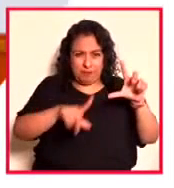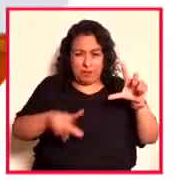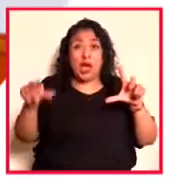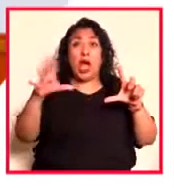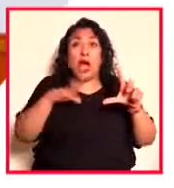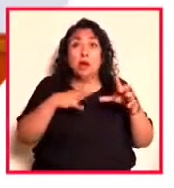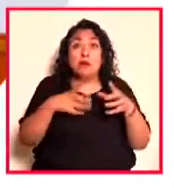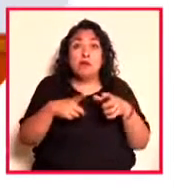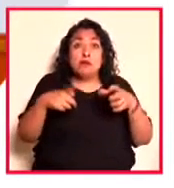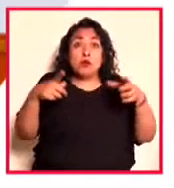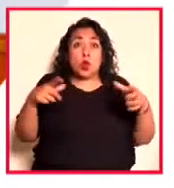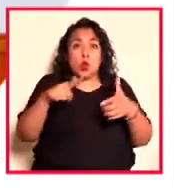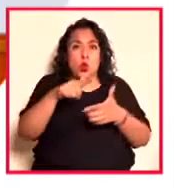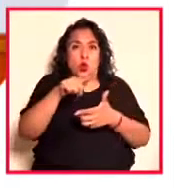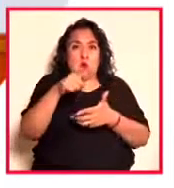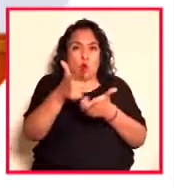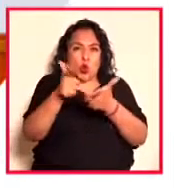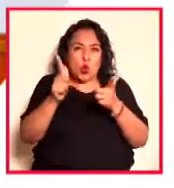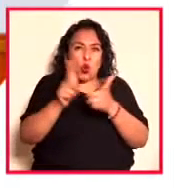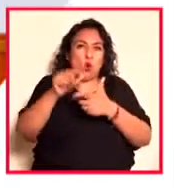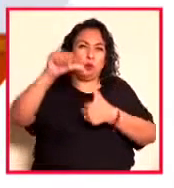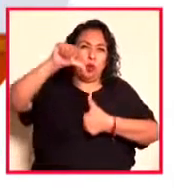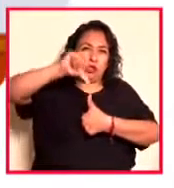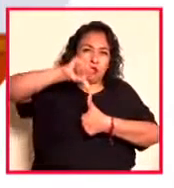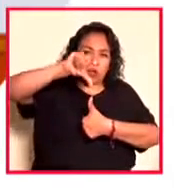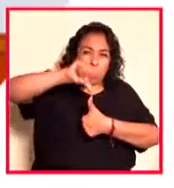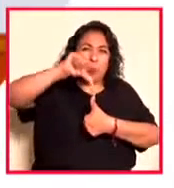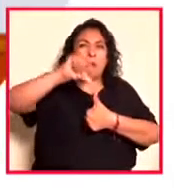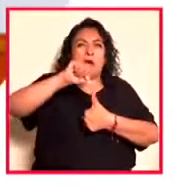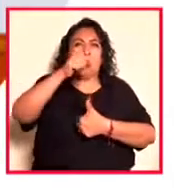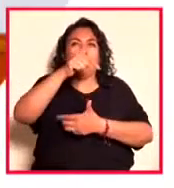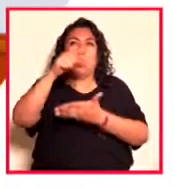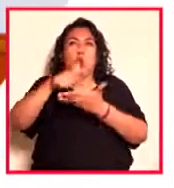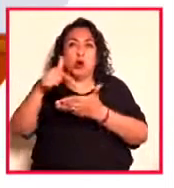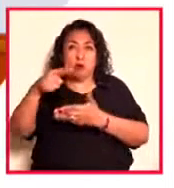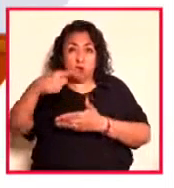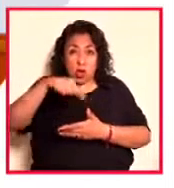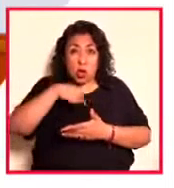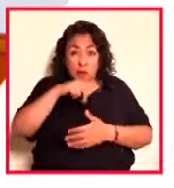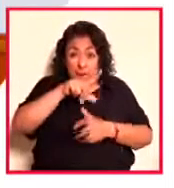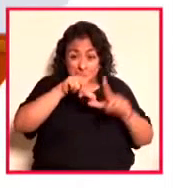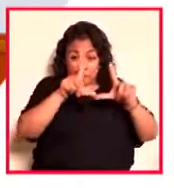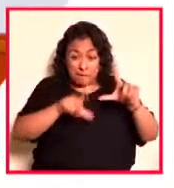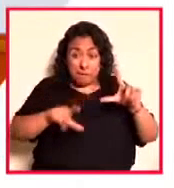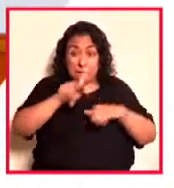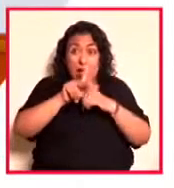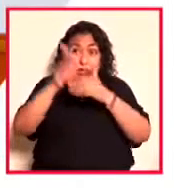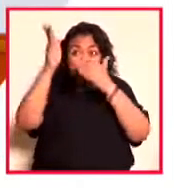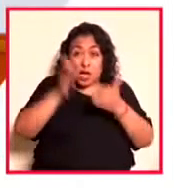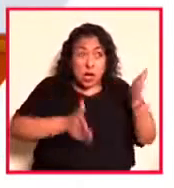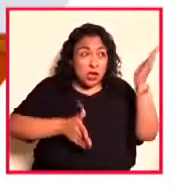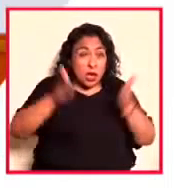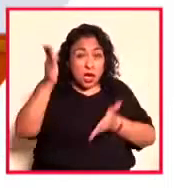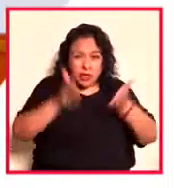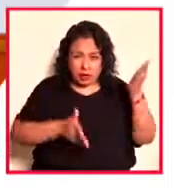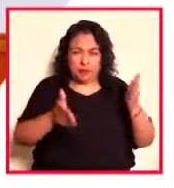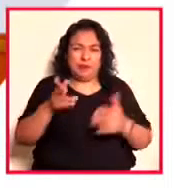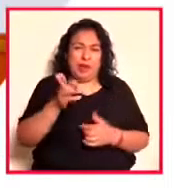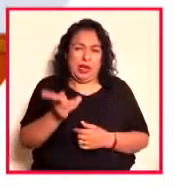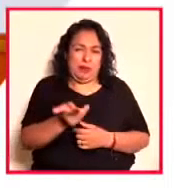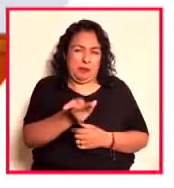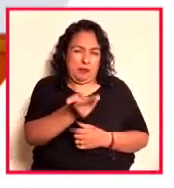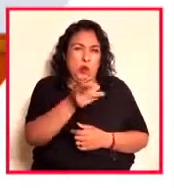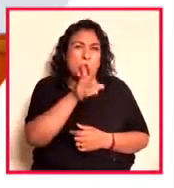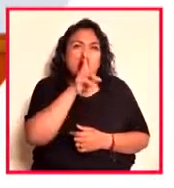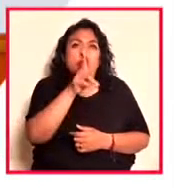flujos centroamericanos y de otros lugares, ¿qué tanto somos ahora un país de llegada? Una forma de responder a esta pregunta es viendo los datos que